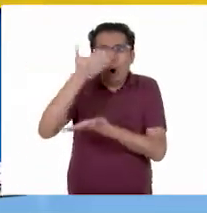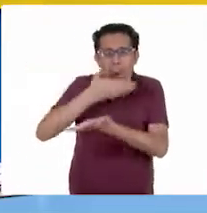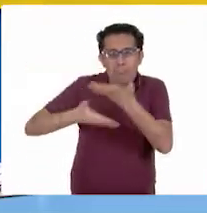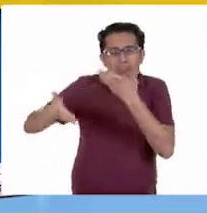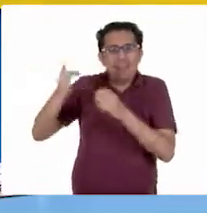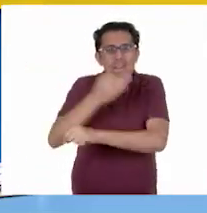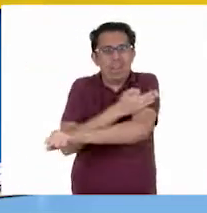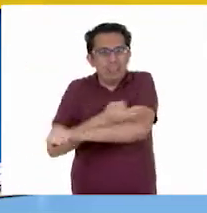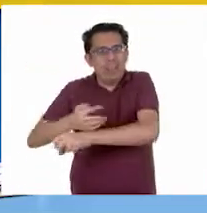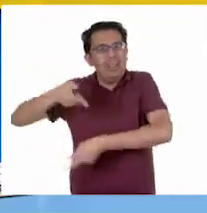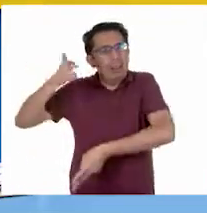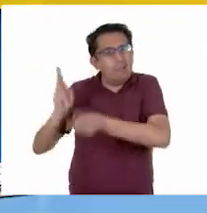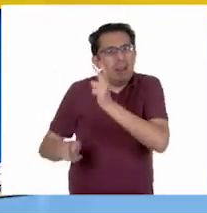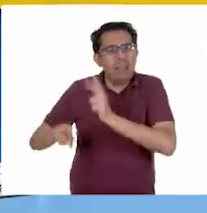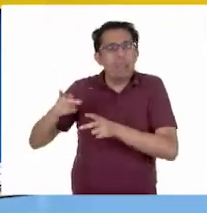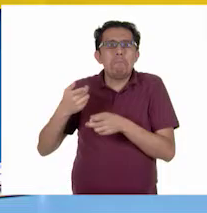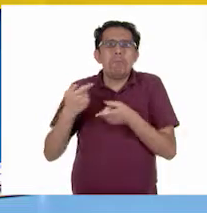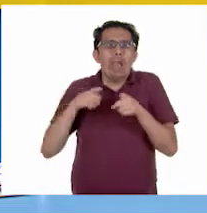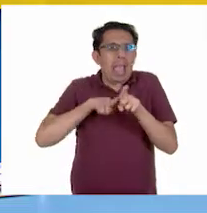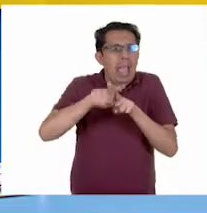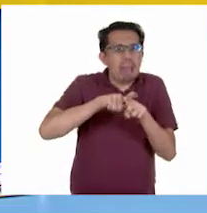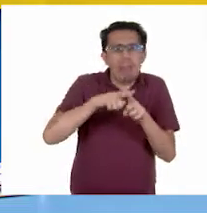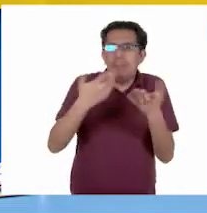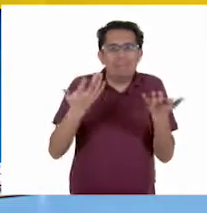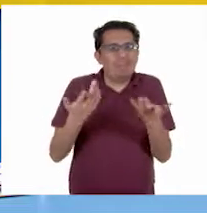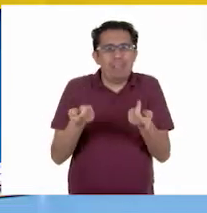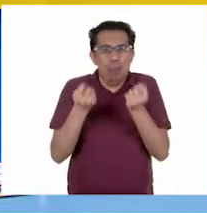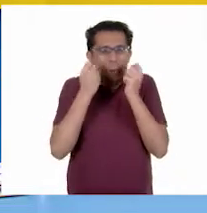familiares, hermanos, con quien estén. Eso es muy